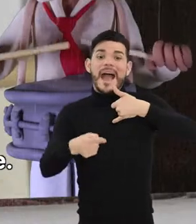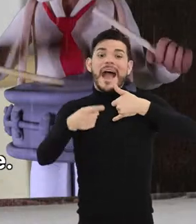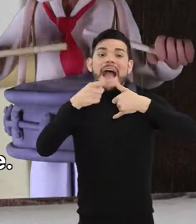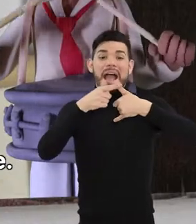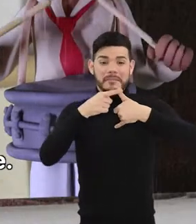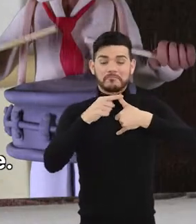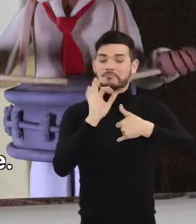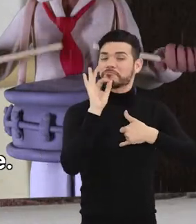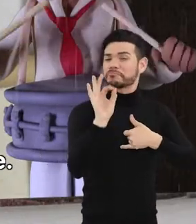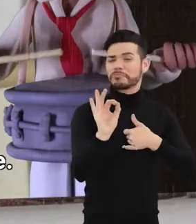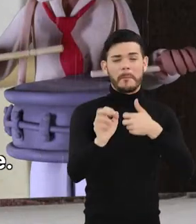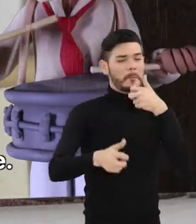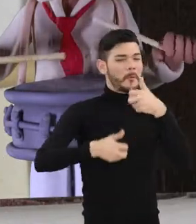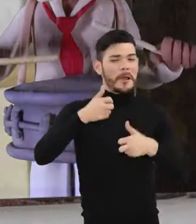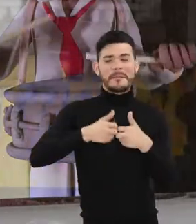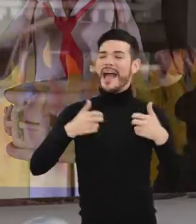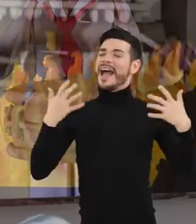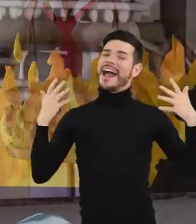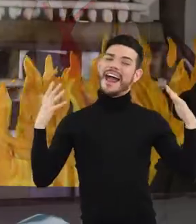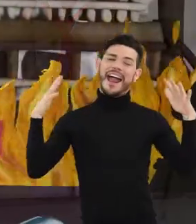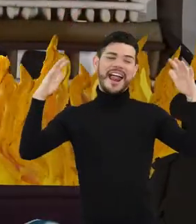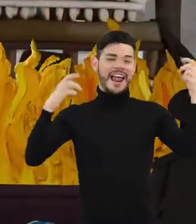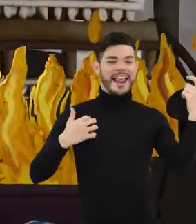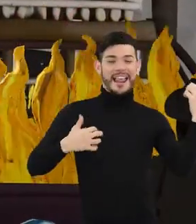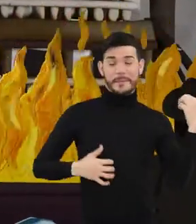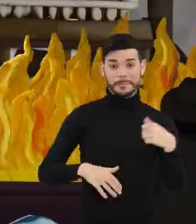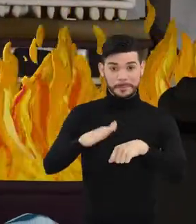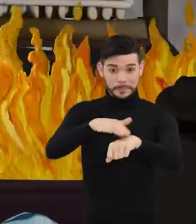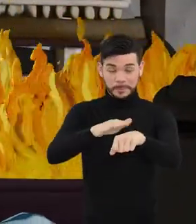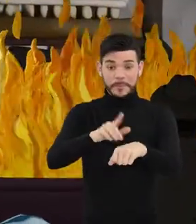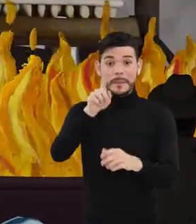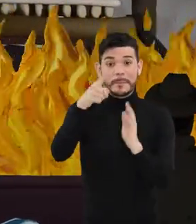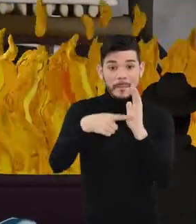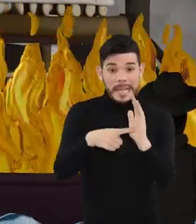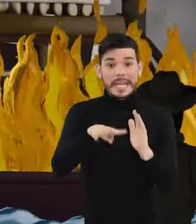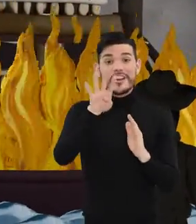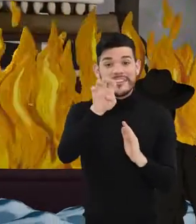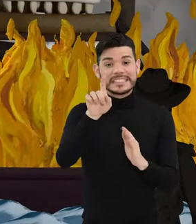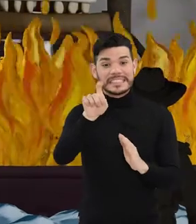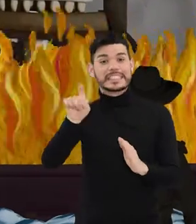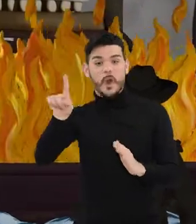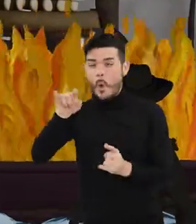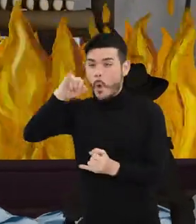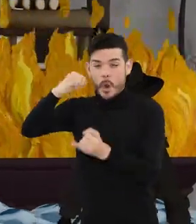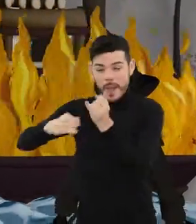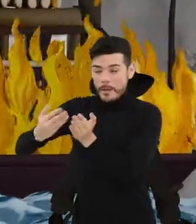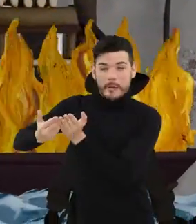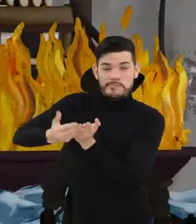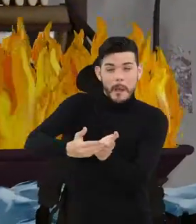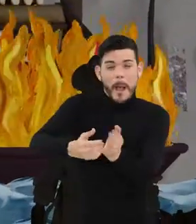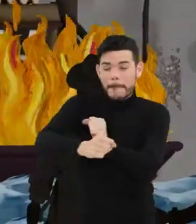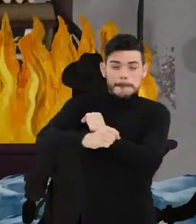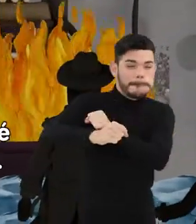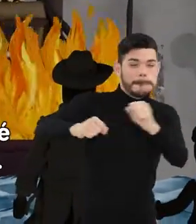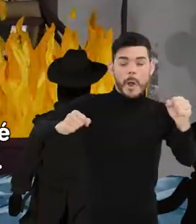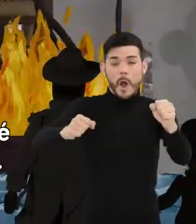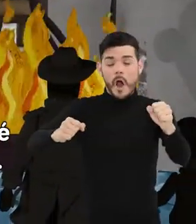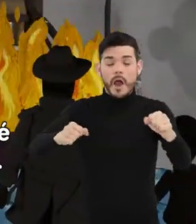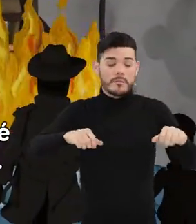sin tropiezos y muy alegremente. En 1961, el último y más lujoso vapor que surcó